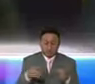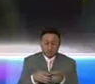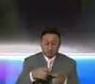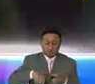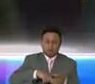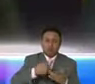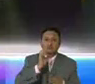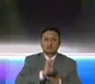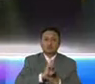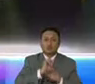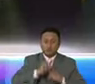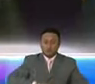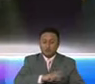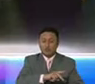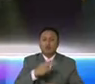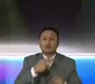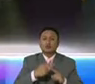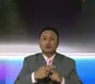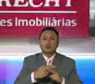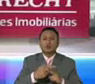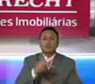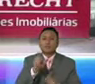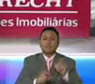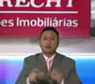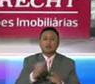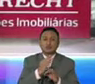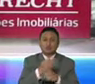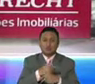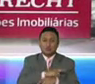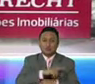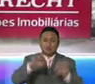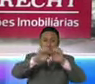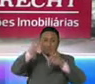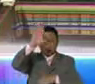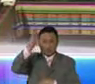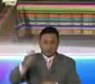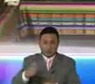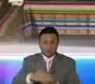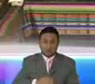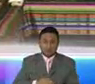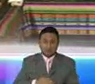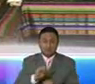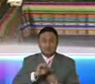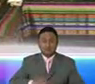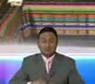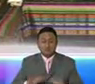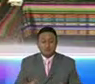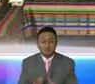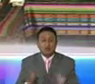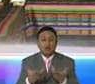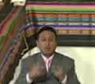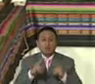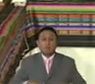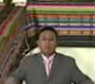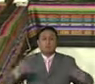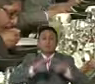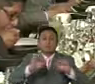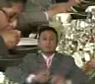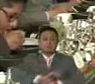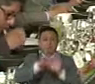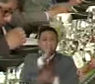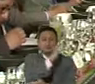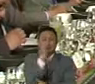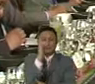Ecuador obtenga la lista de funcionarios vinculados en el caso Odebrecht, así como en la promoción de valores como la transparencia y la